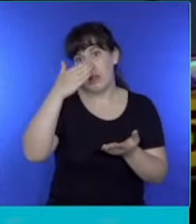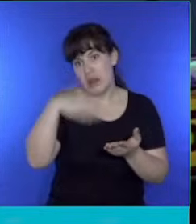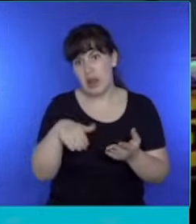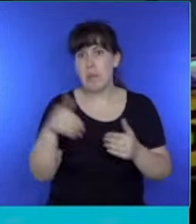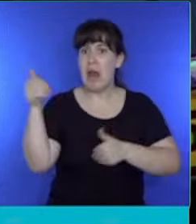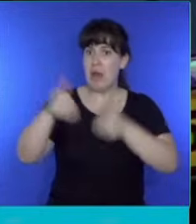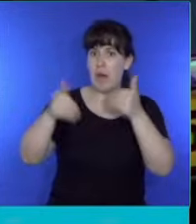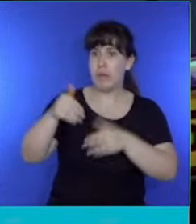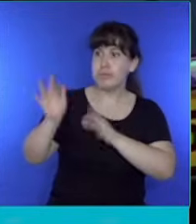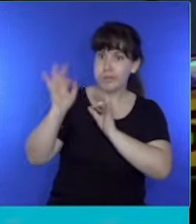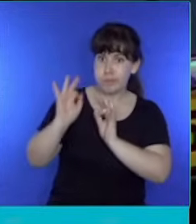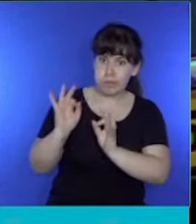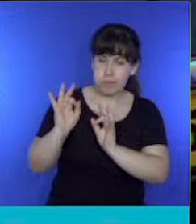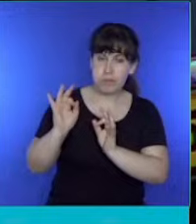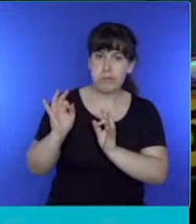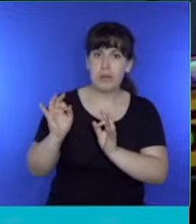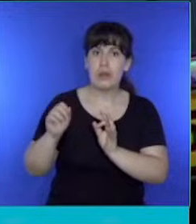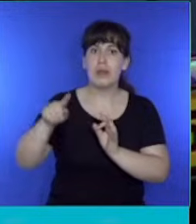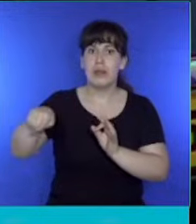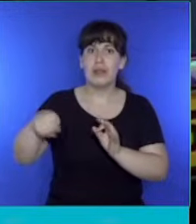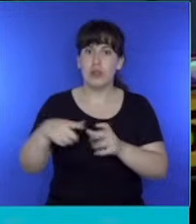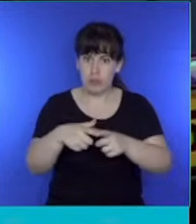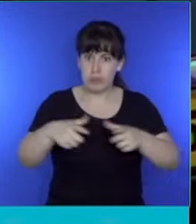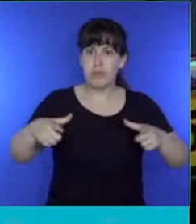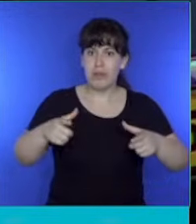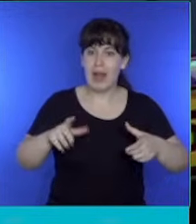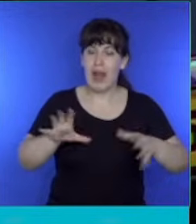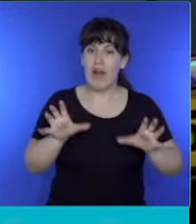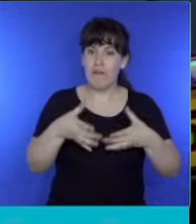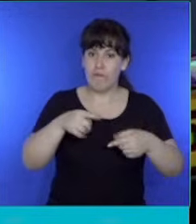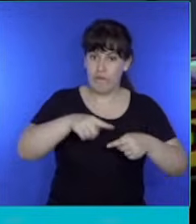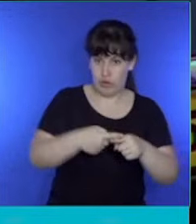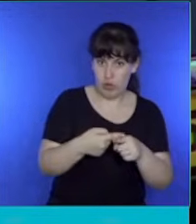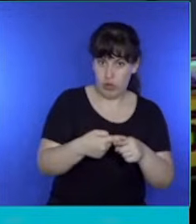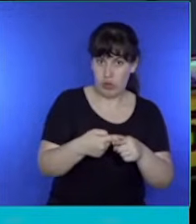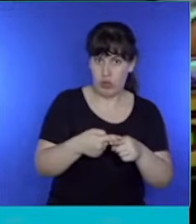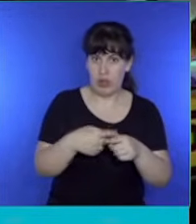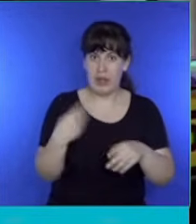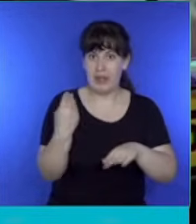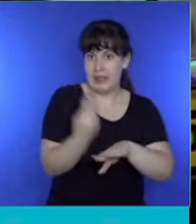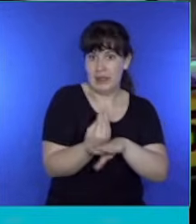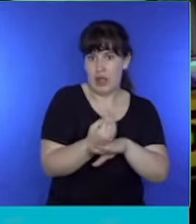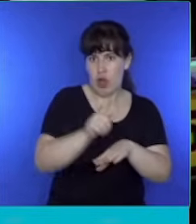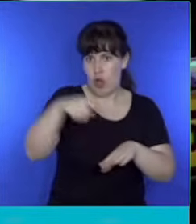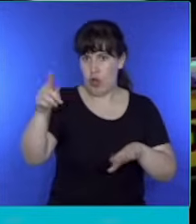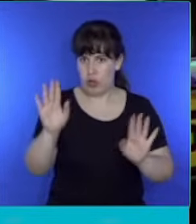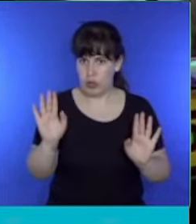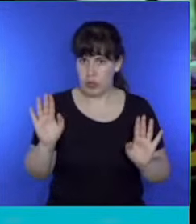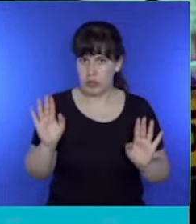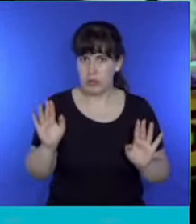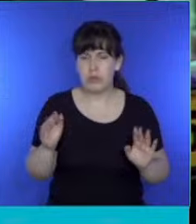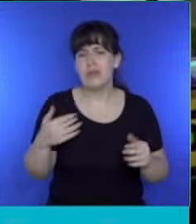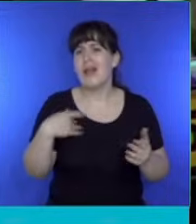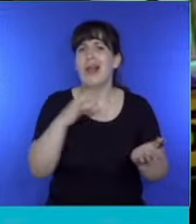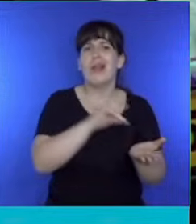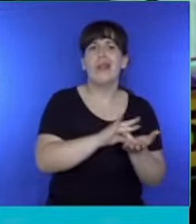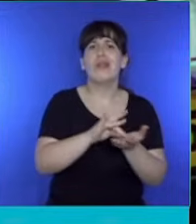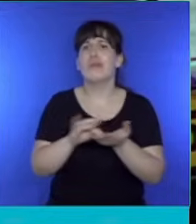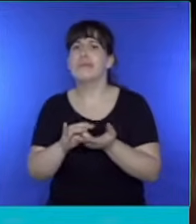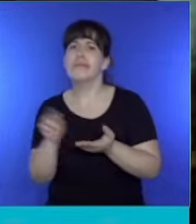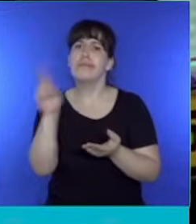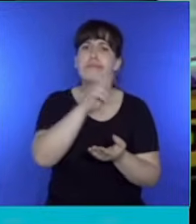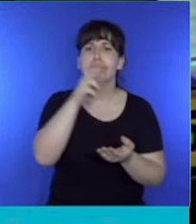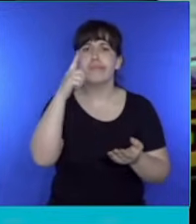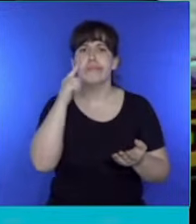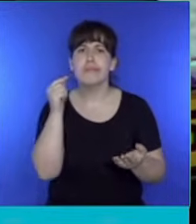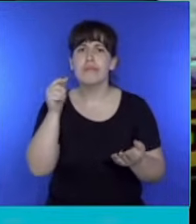las elecciones, rompieron el bloque antes de asumir y que estaban en un bloque aparte. Ningún diputado o